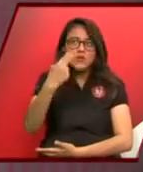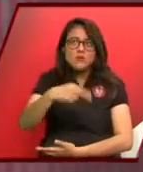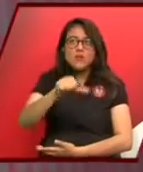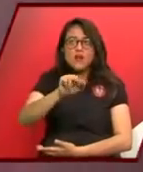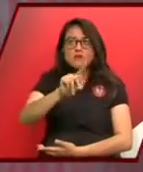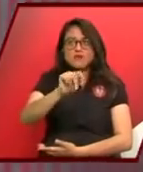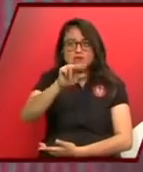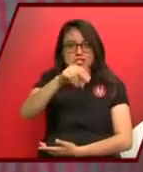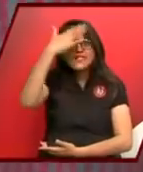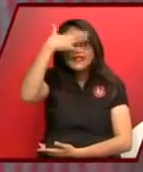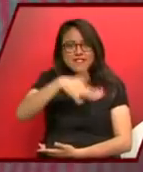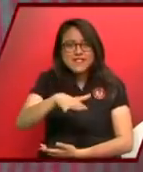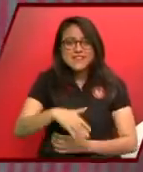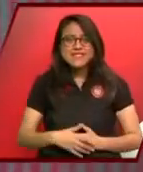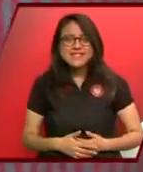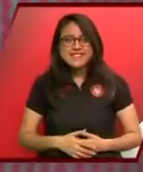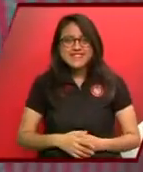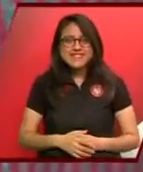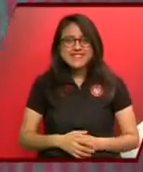sabe.